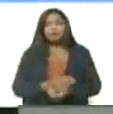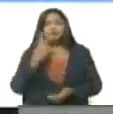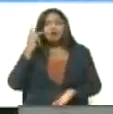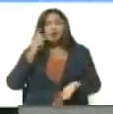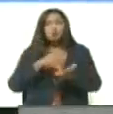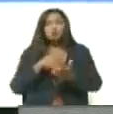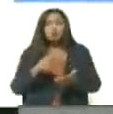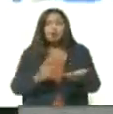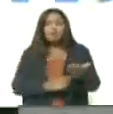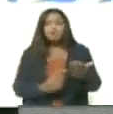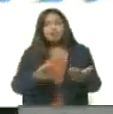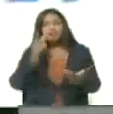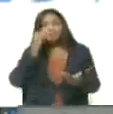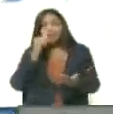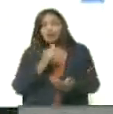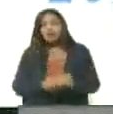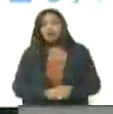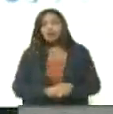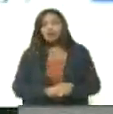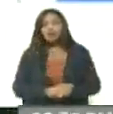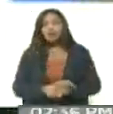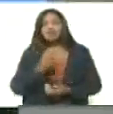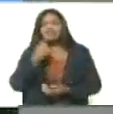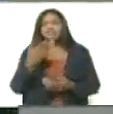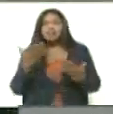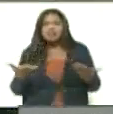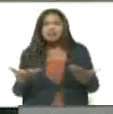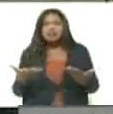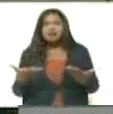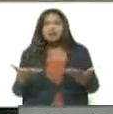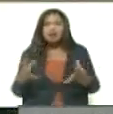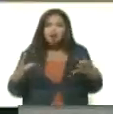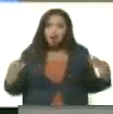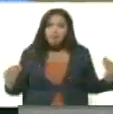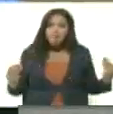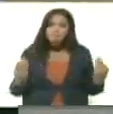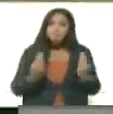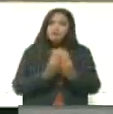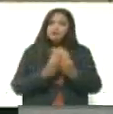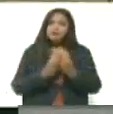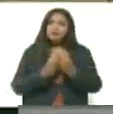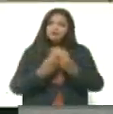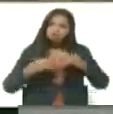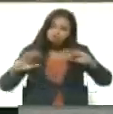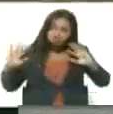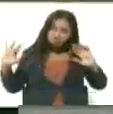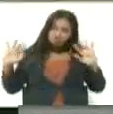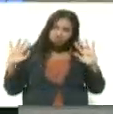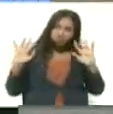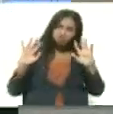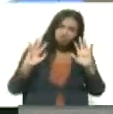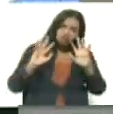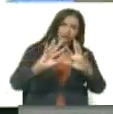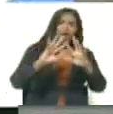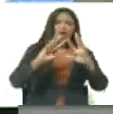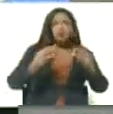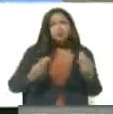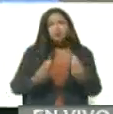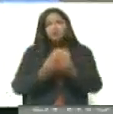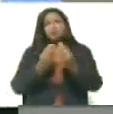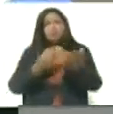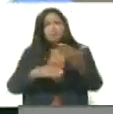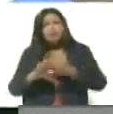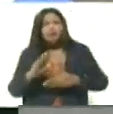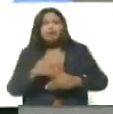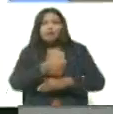mi hermano y a decirles, acompáñenlo, vayan con él, vayan